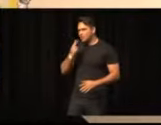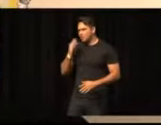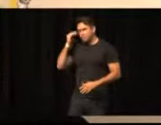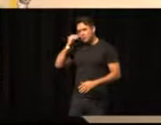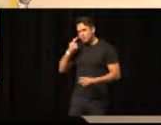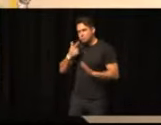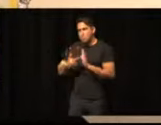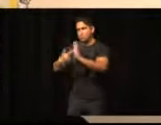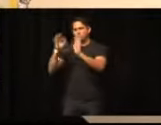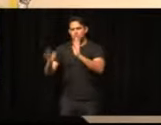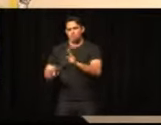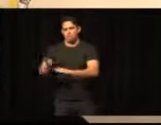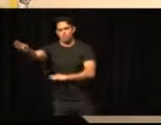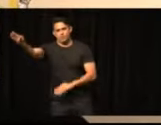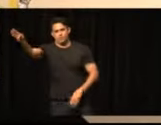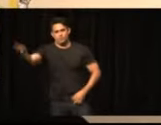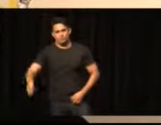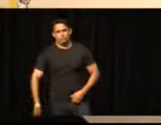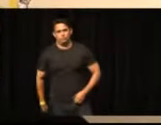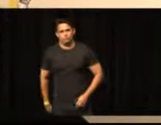experiencia nos muestra ese camino.